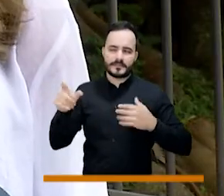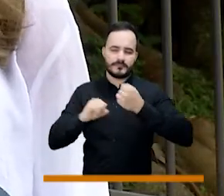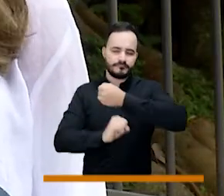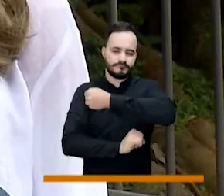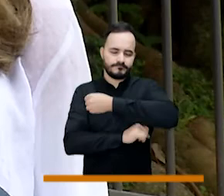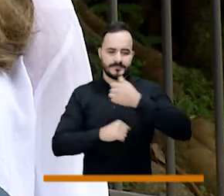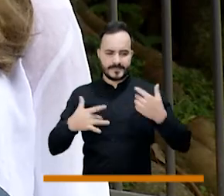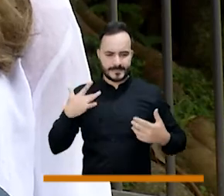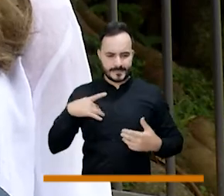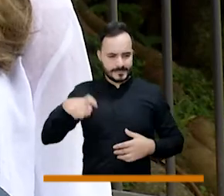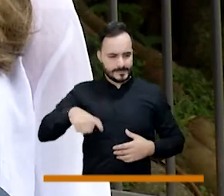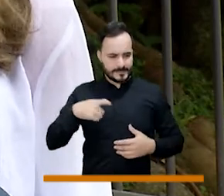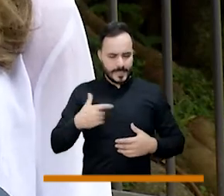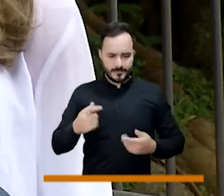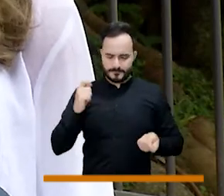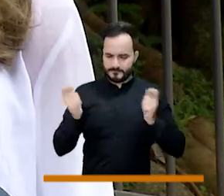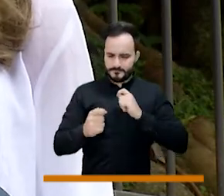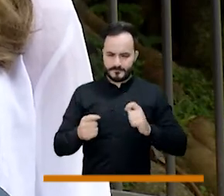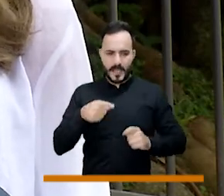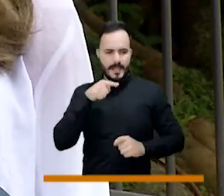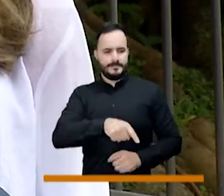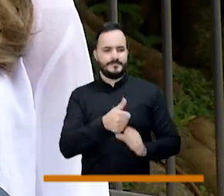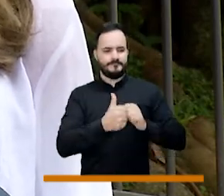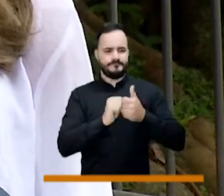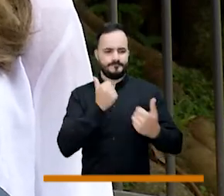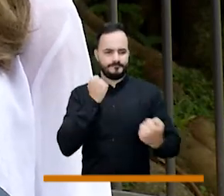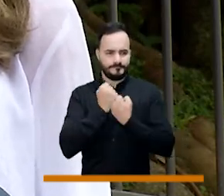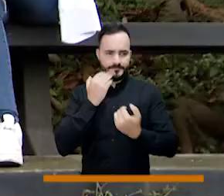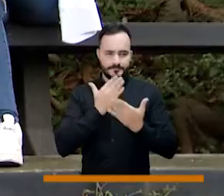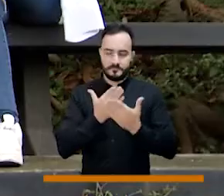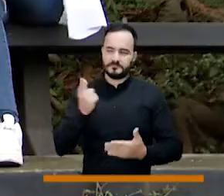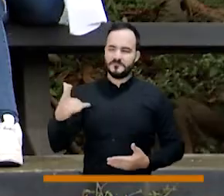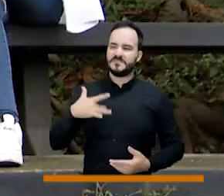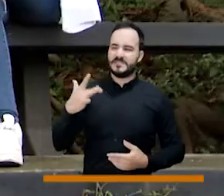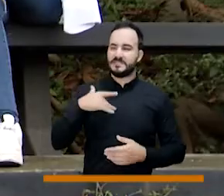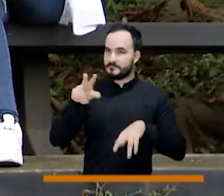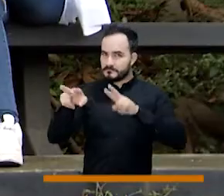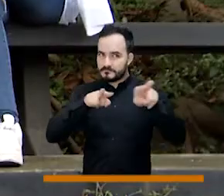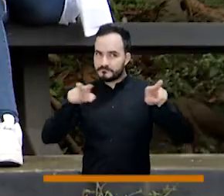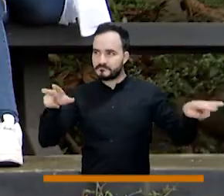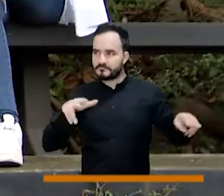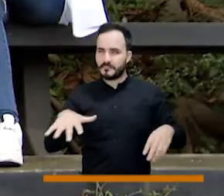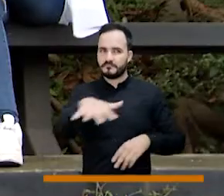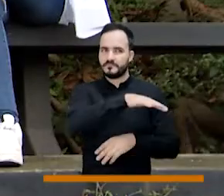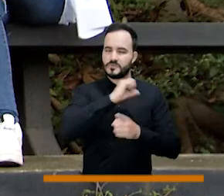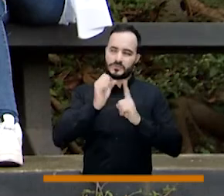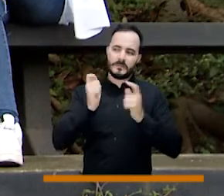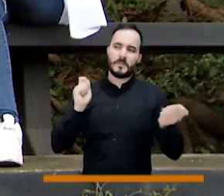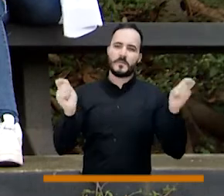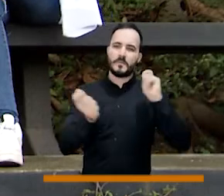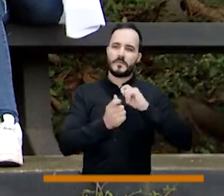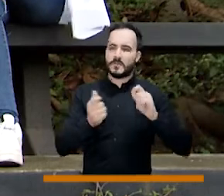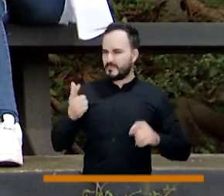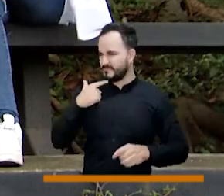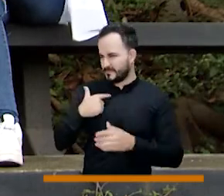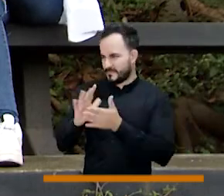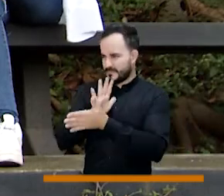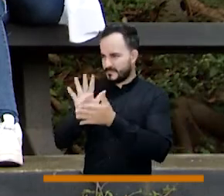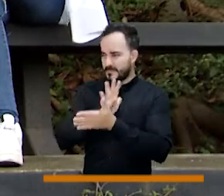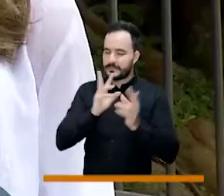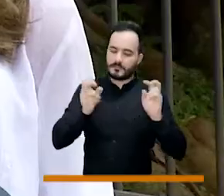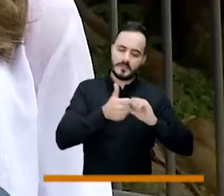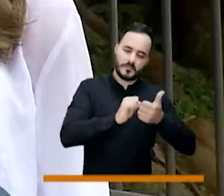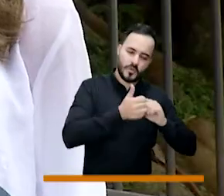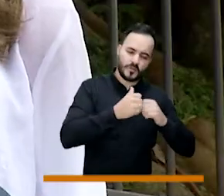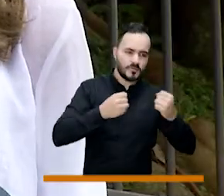recuperación de esos años oscuros del pasado. ¿Cómo ve toda esta transformación social? Usted me hablaba de